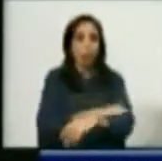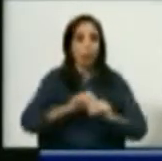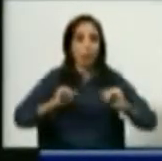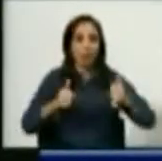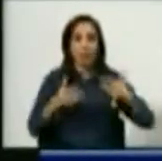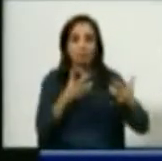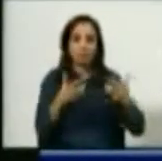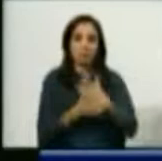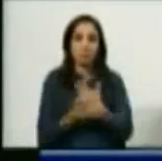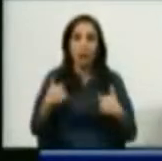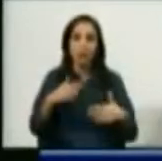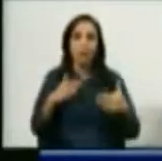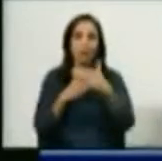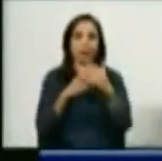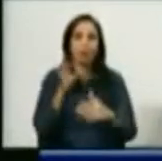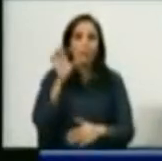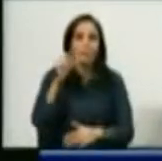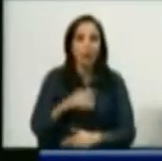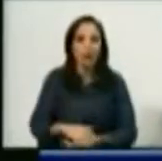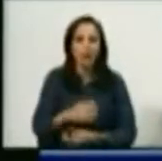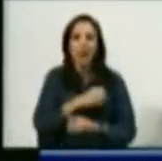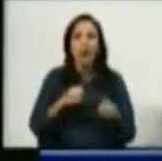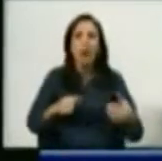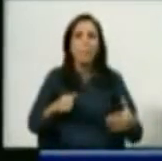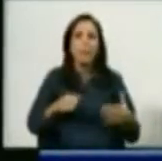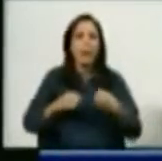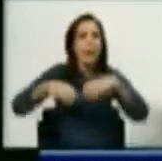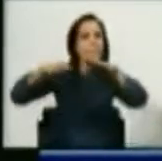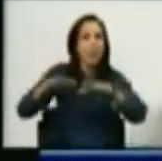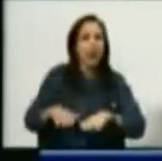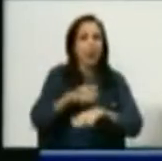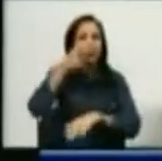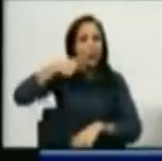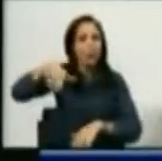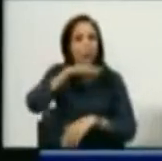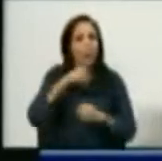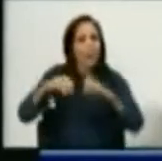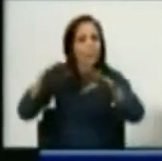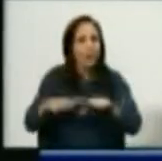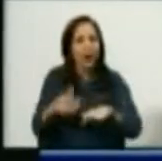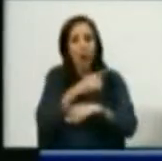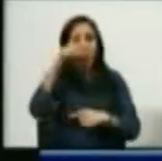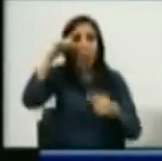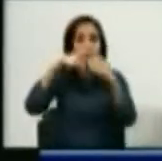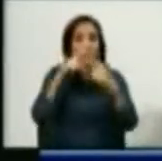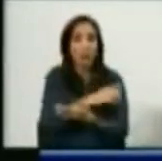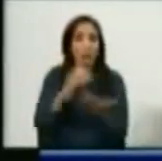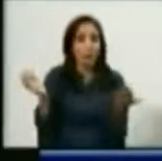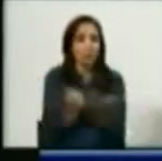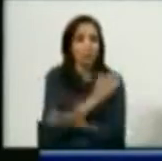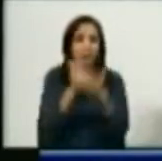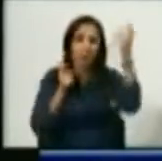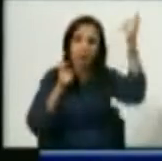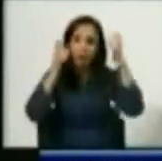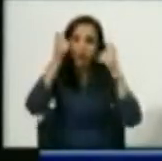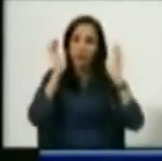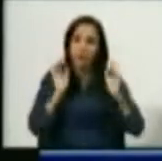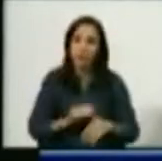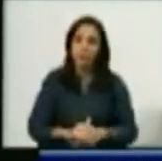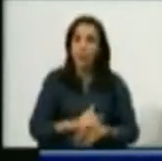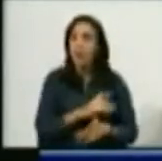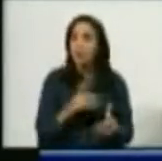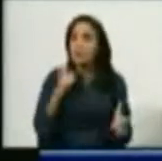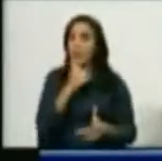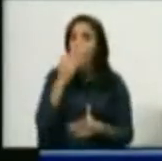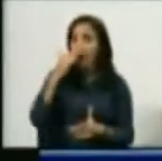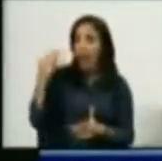contra la patria llamado paro Cívico nacional convocado con el fin de derrocar al comandante supremo Hugo Chávez así como los